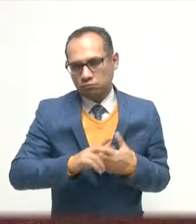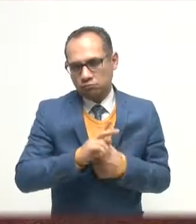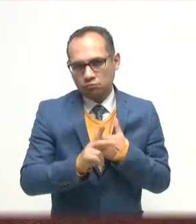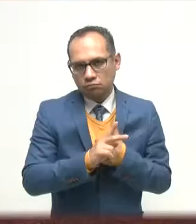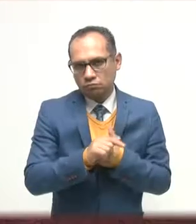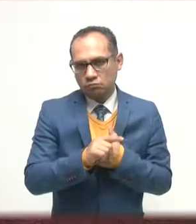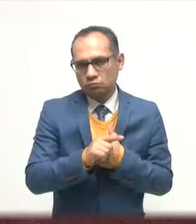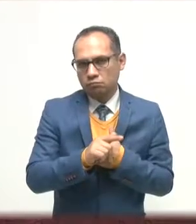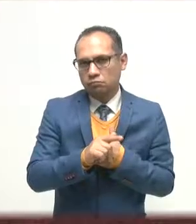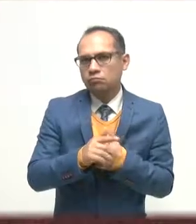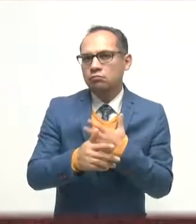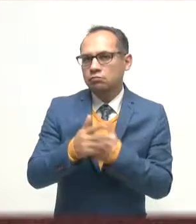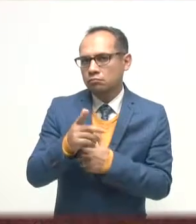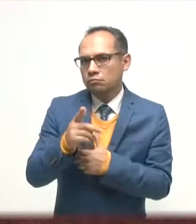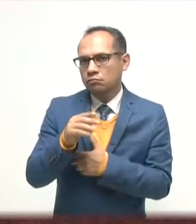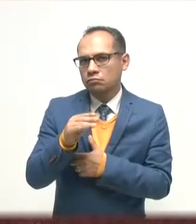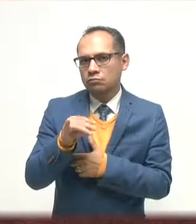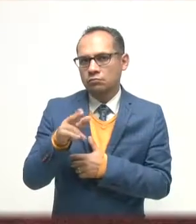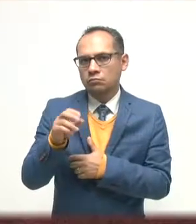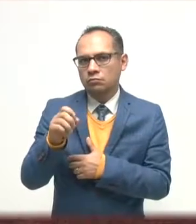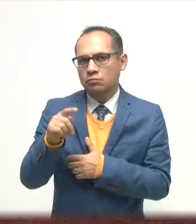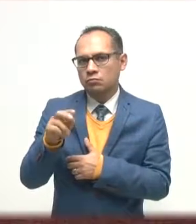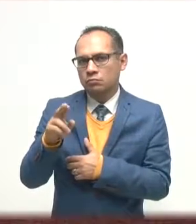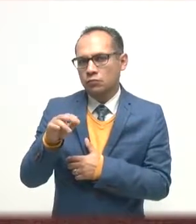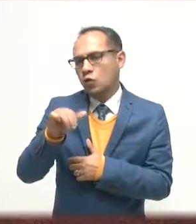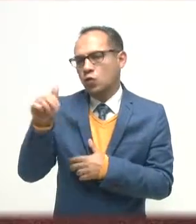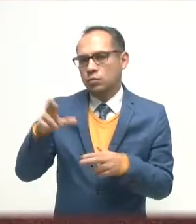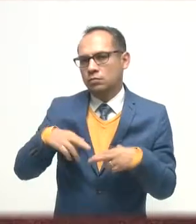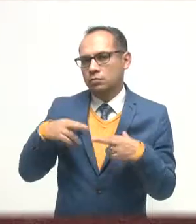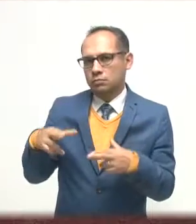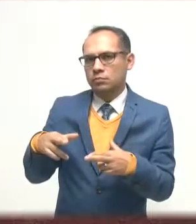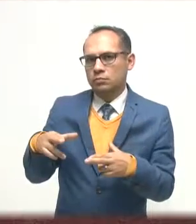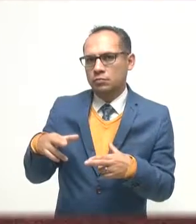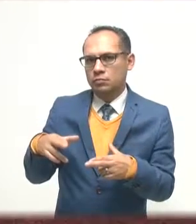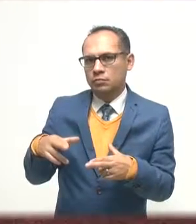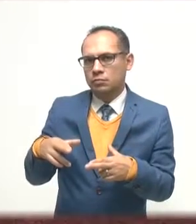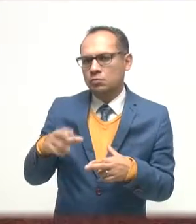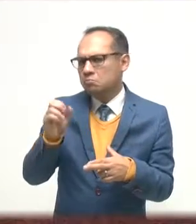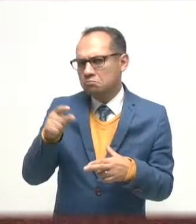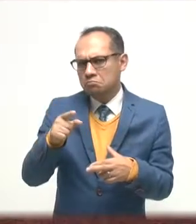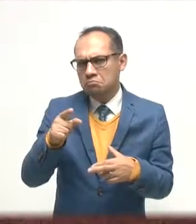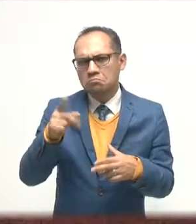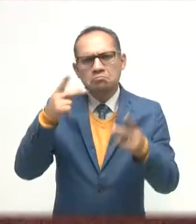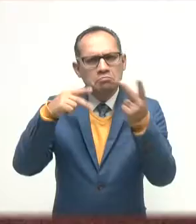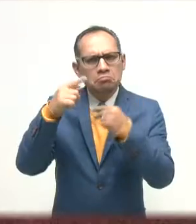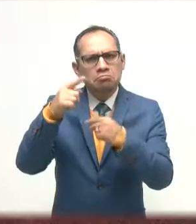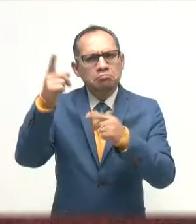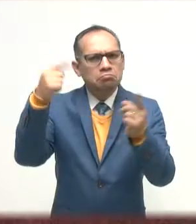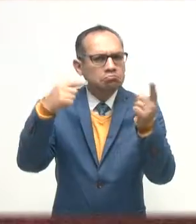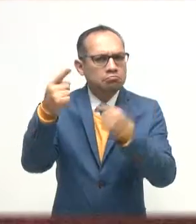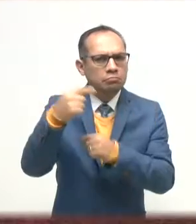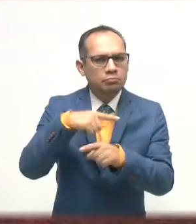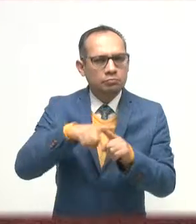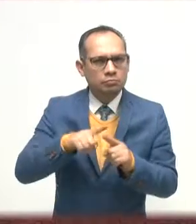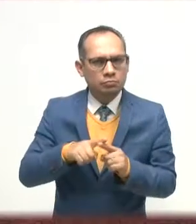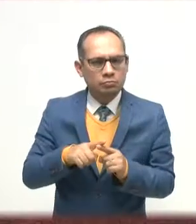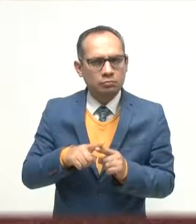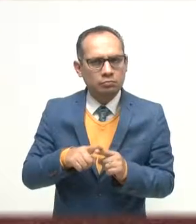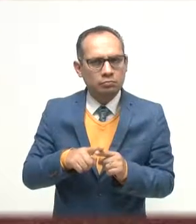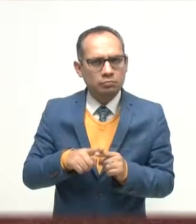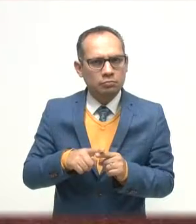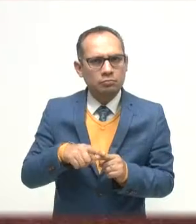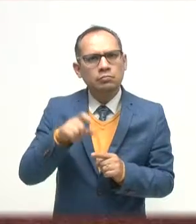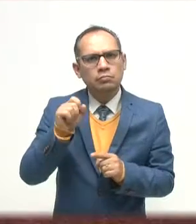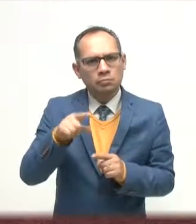y otros representantes y vienen de todos los colores y sabores y vienen violadores